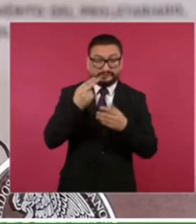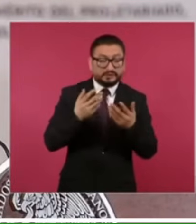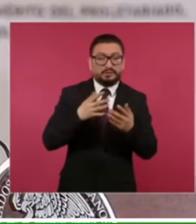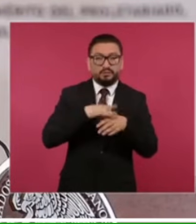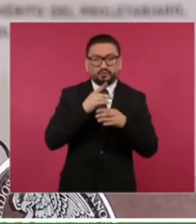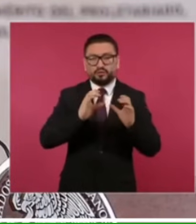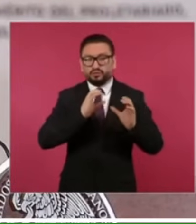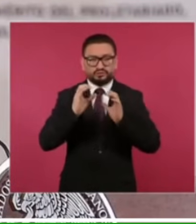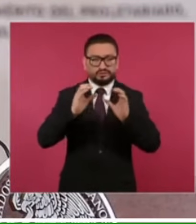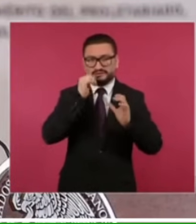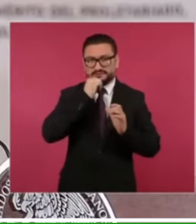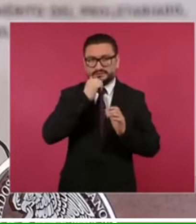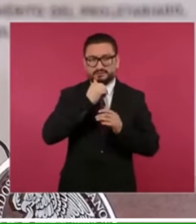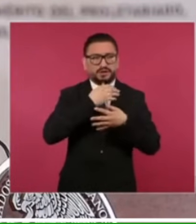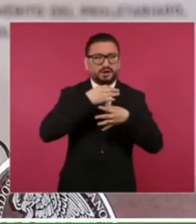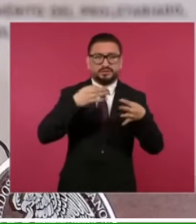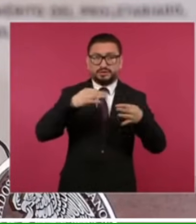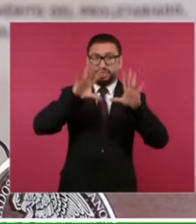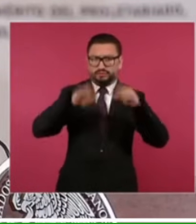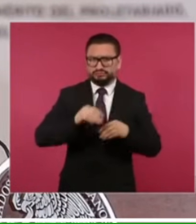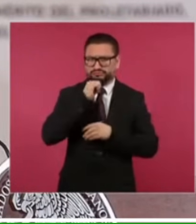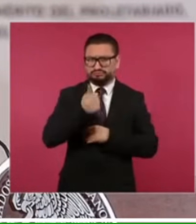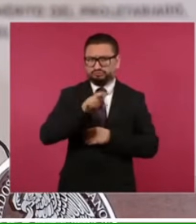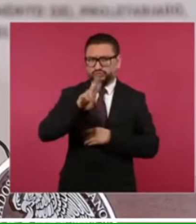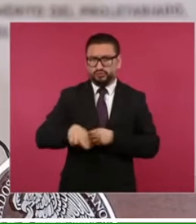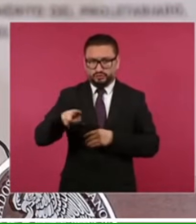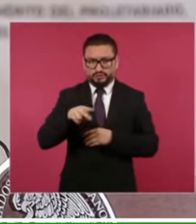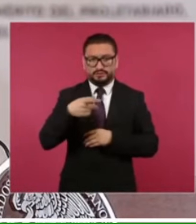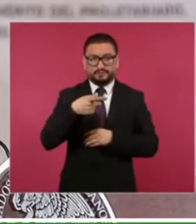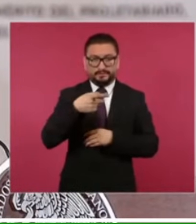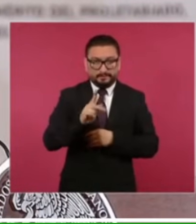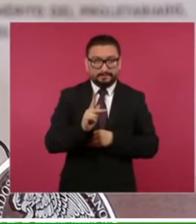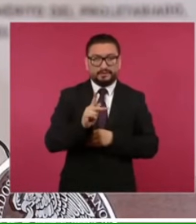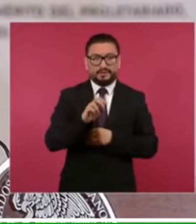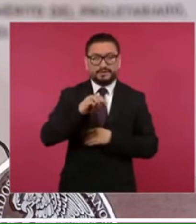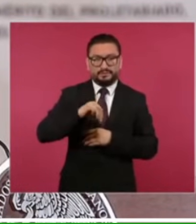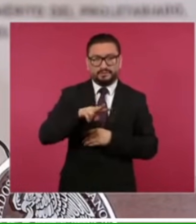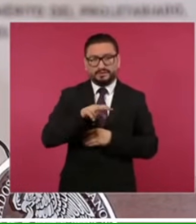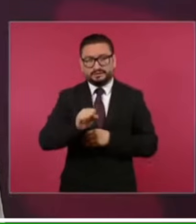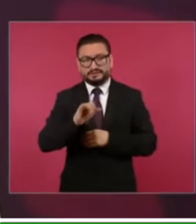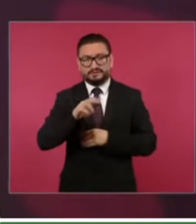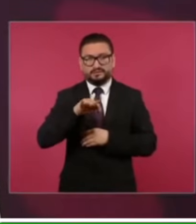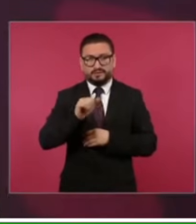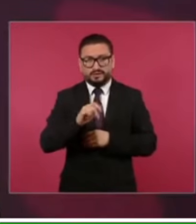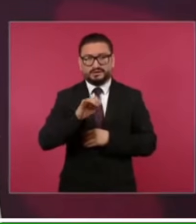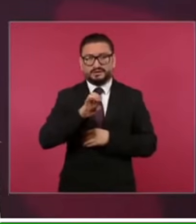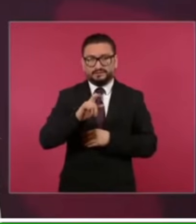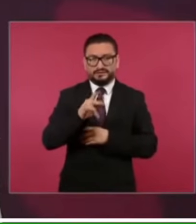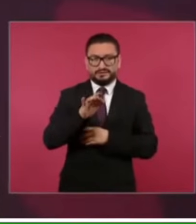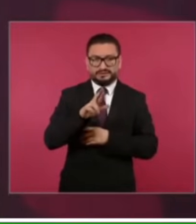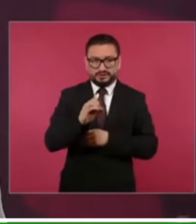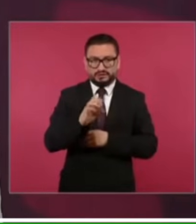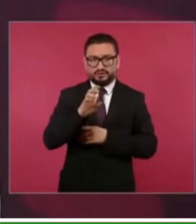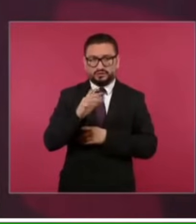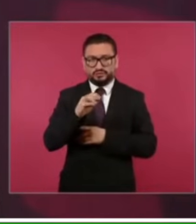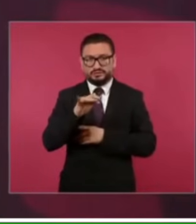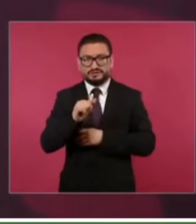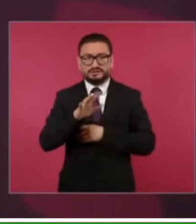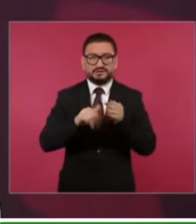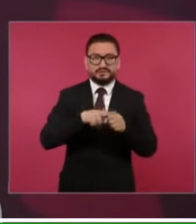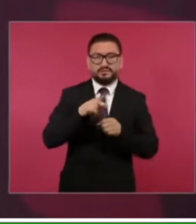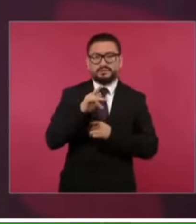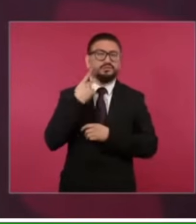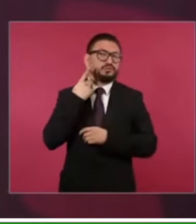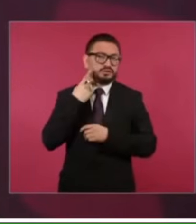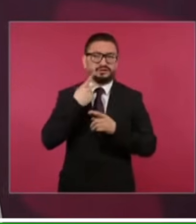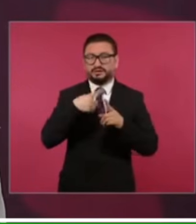medida preventiva, nunca alertó de ningún apagón. Pero en Nado Sincronizado, MBS, Infobae, El Financiero, El Economista, Animal Político, El